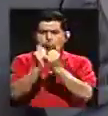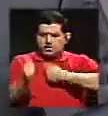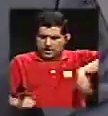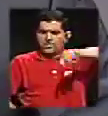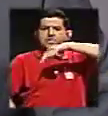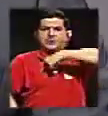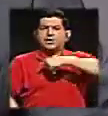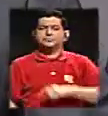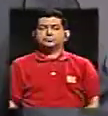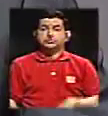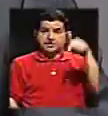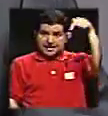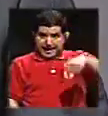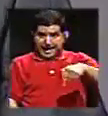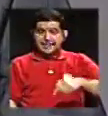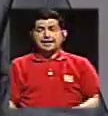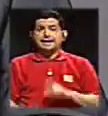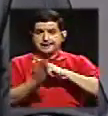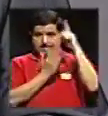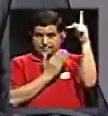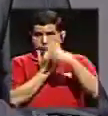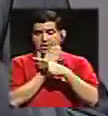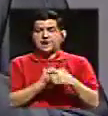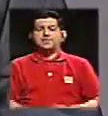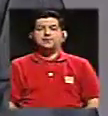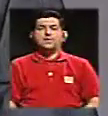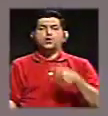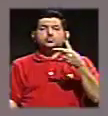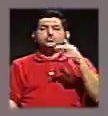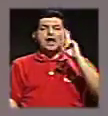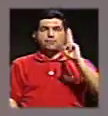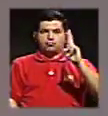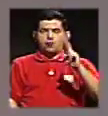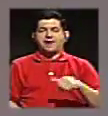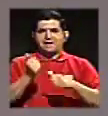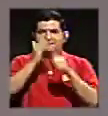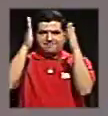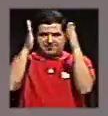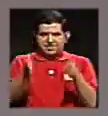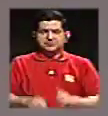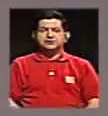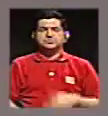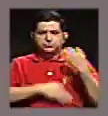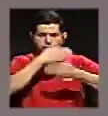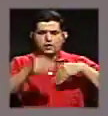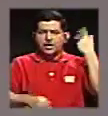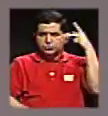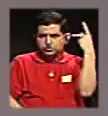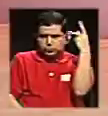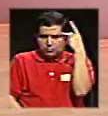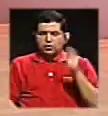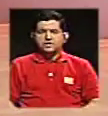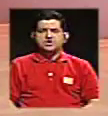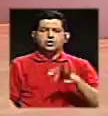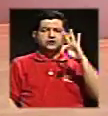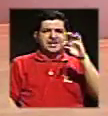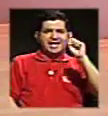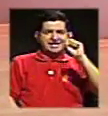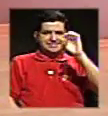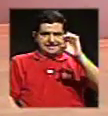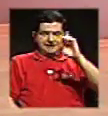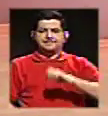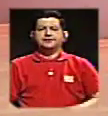acompaña acá en nuestro programa Gustavo Román asesor de la gestión política del tribunal supremo de